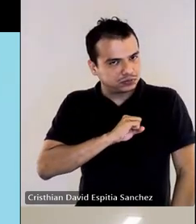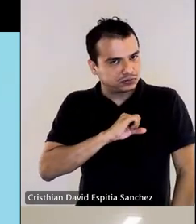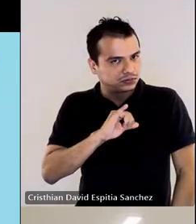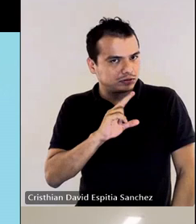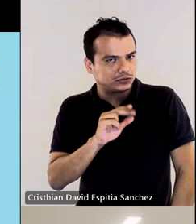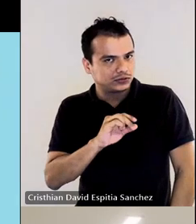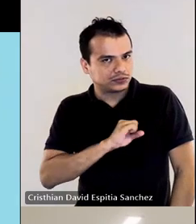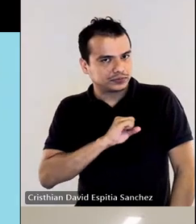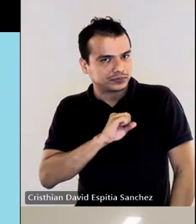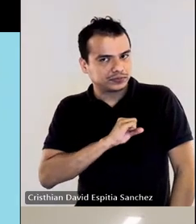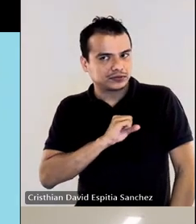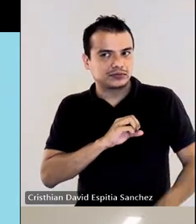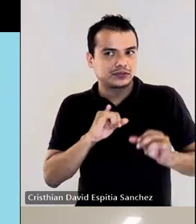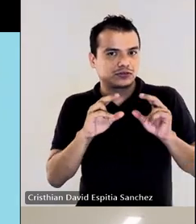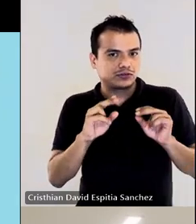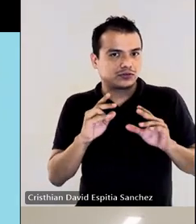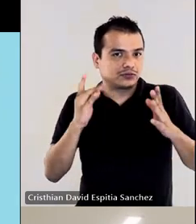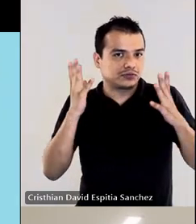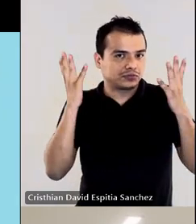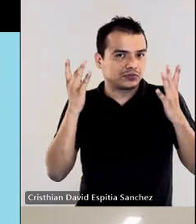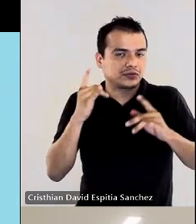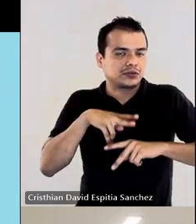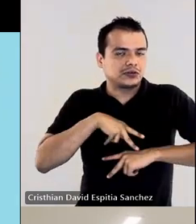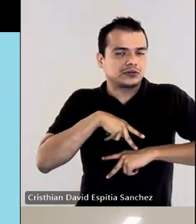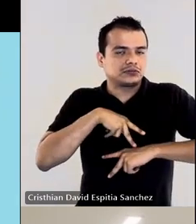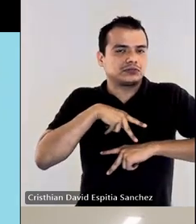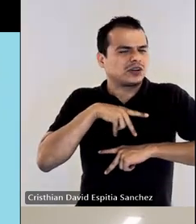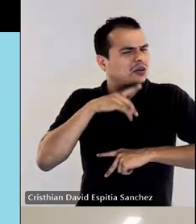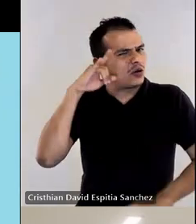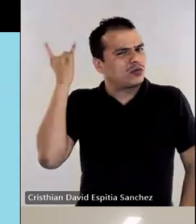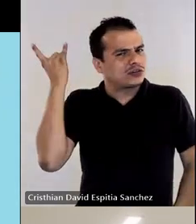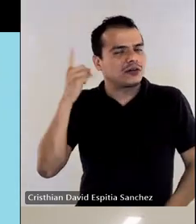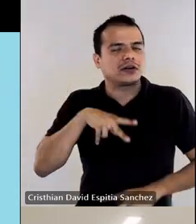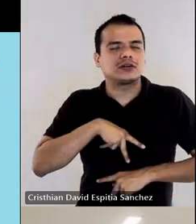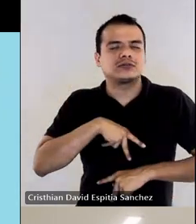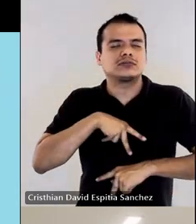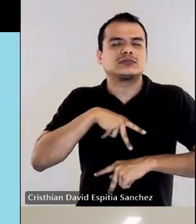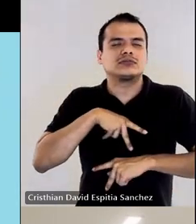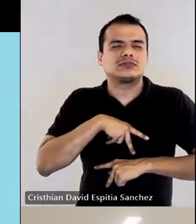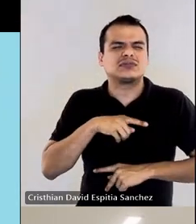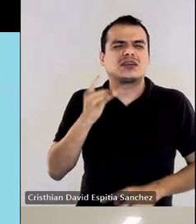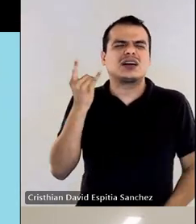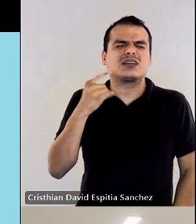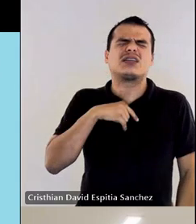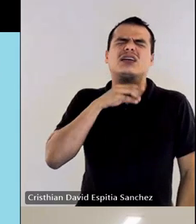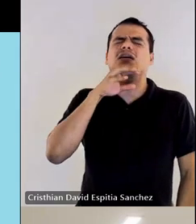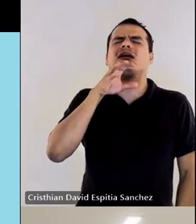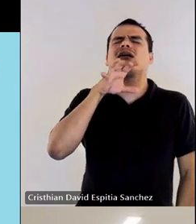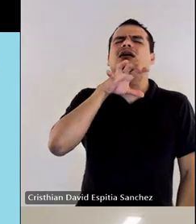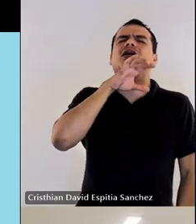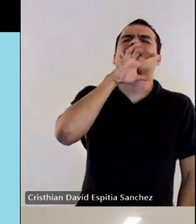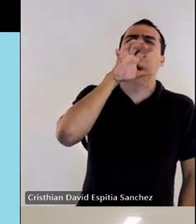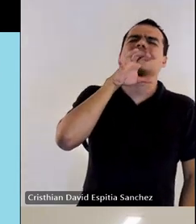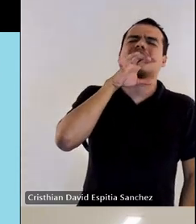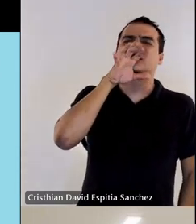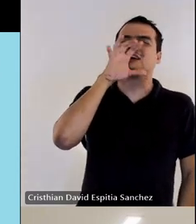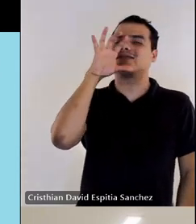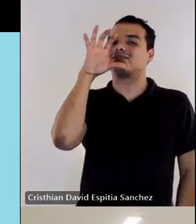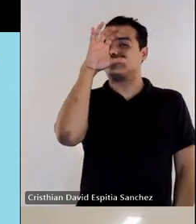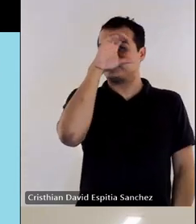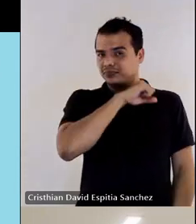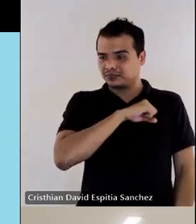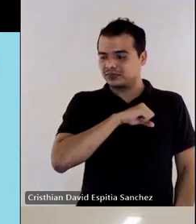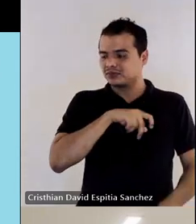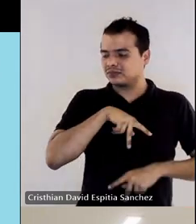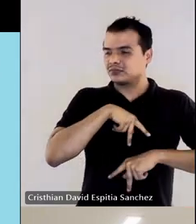que el paciente esté respirando, que esté moviéndose, que esté quejando. Por lo tanto, esos son signos indirectos en los